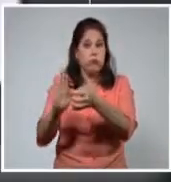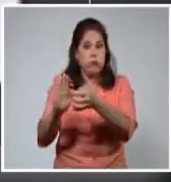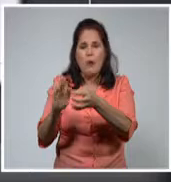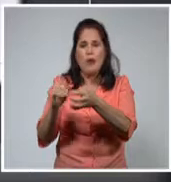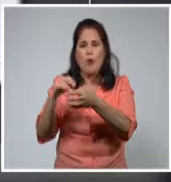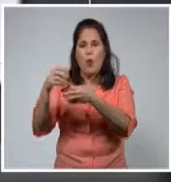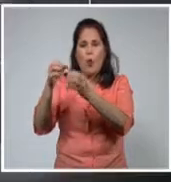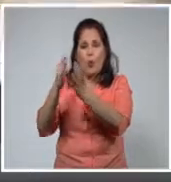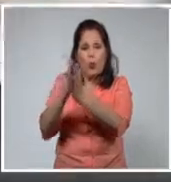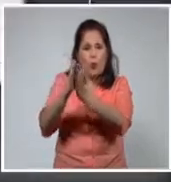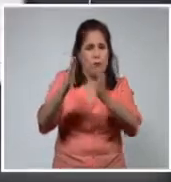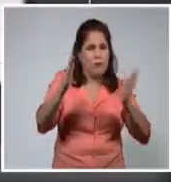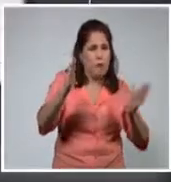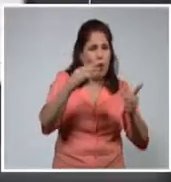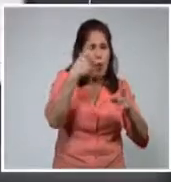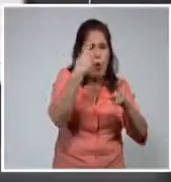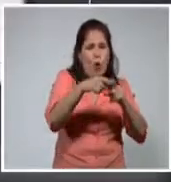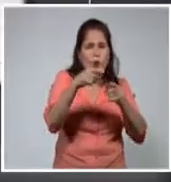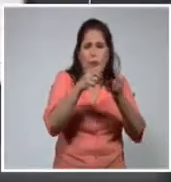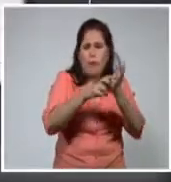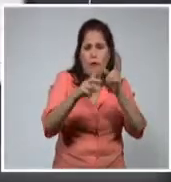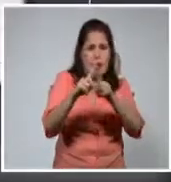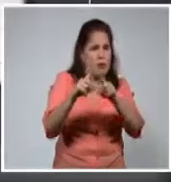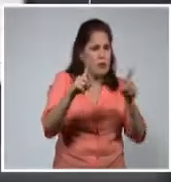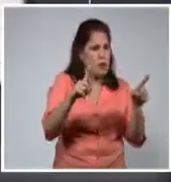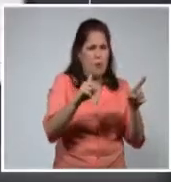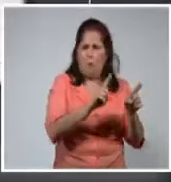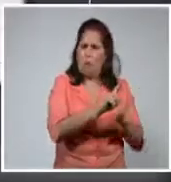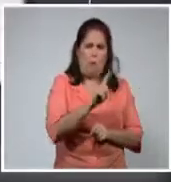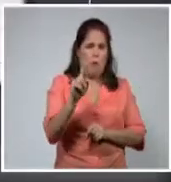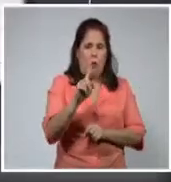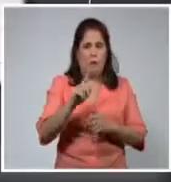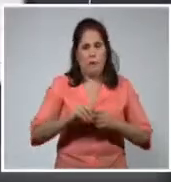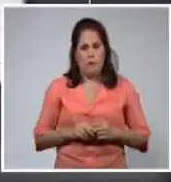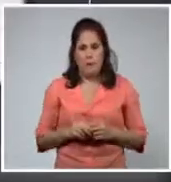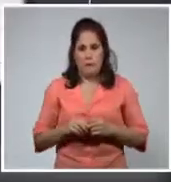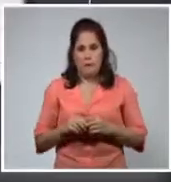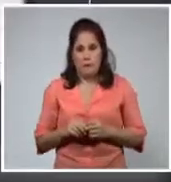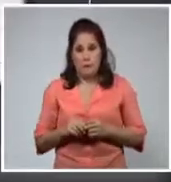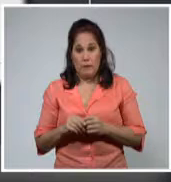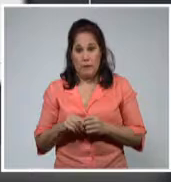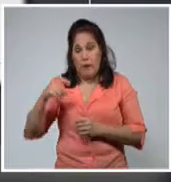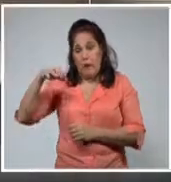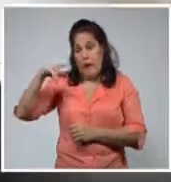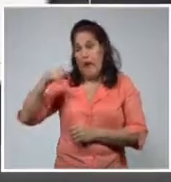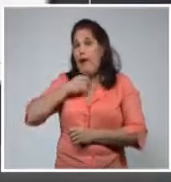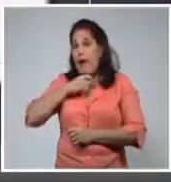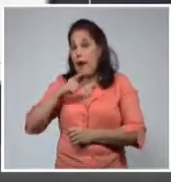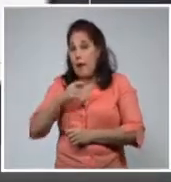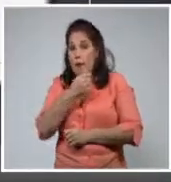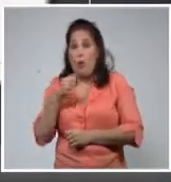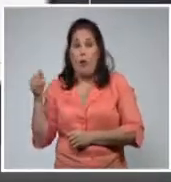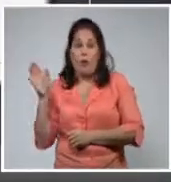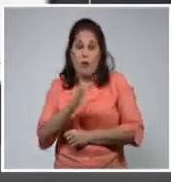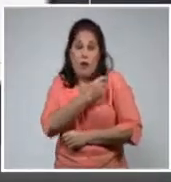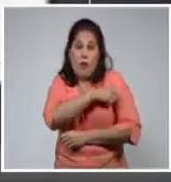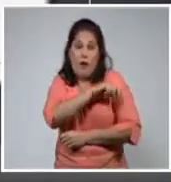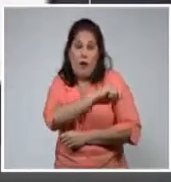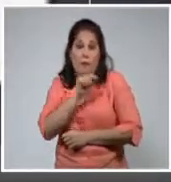mezclaron con los habitantes de la edad o de la era cerámica. Y que a la llegada de los españoles había